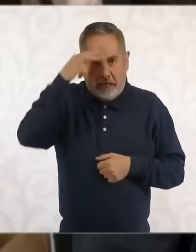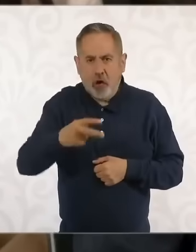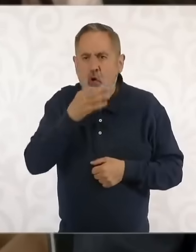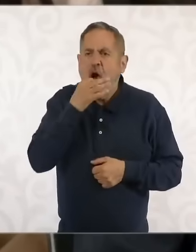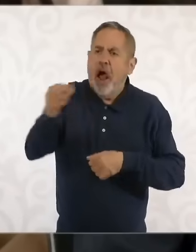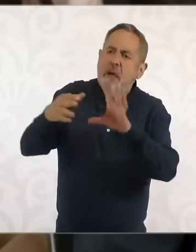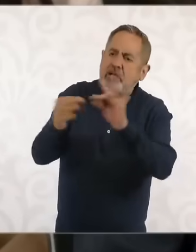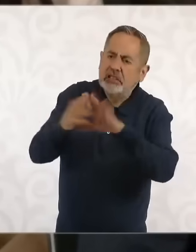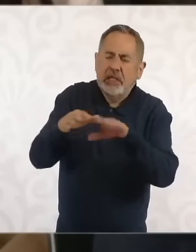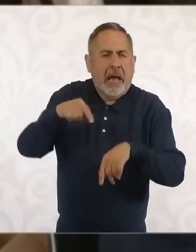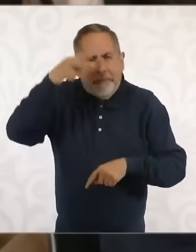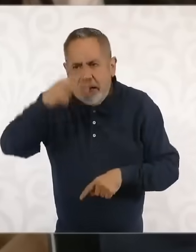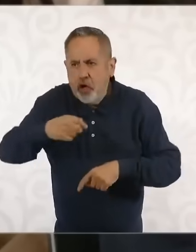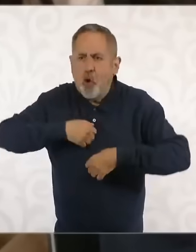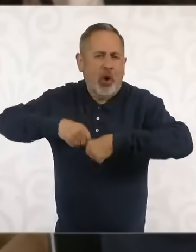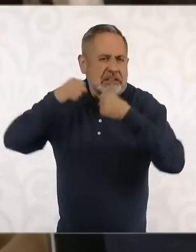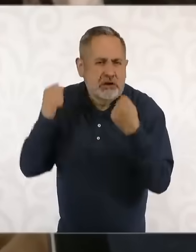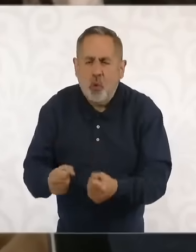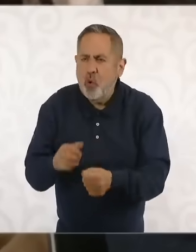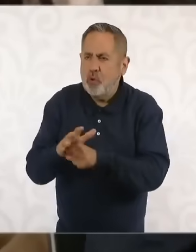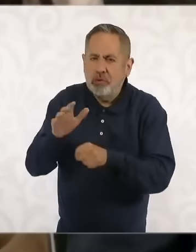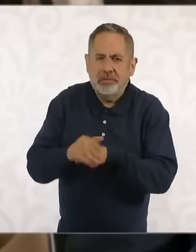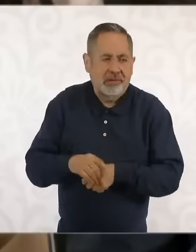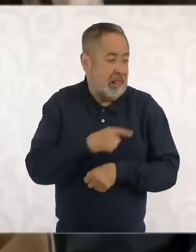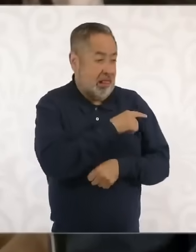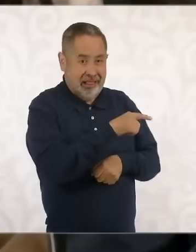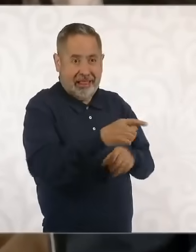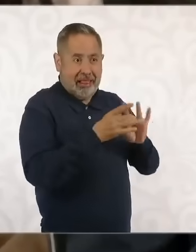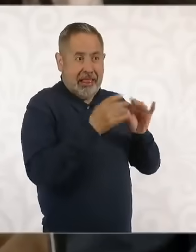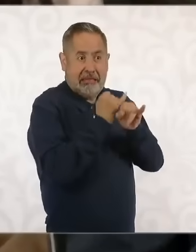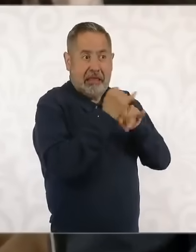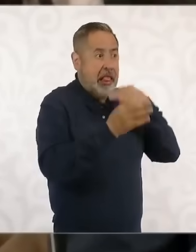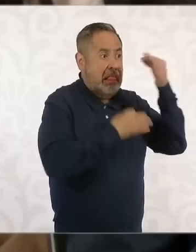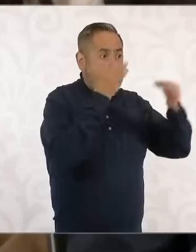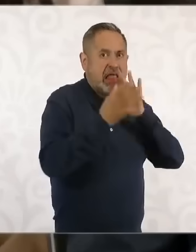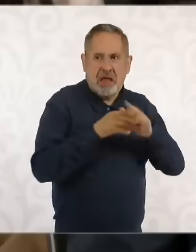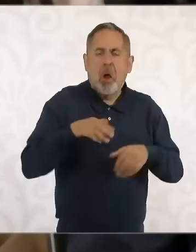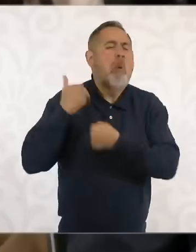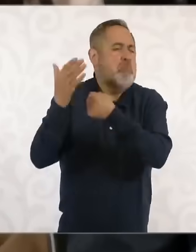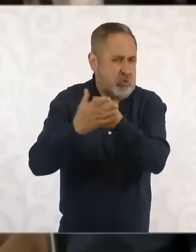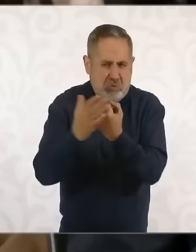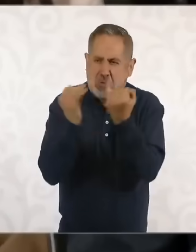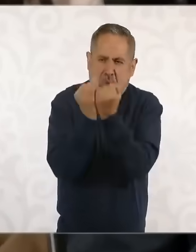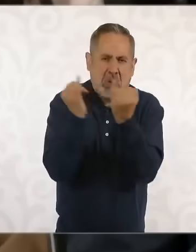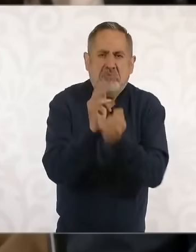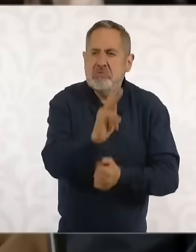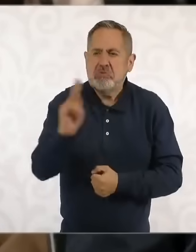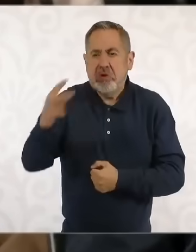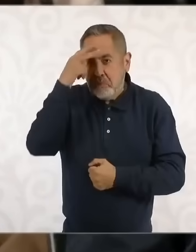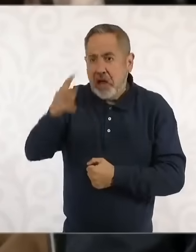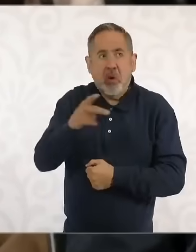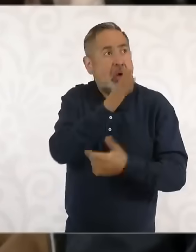esta posibilidad que ha circulado en redes sociales, bueno, diversos mensajes de que México podría ser otro de los